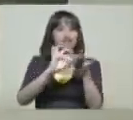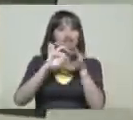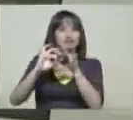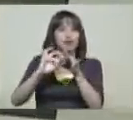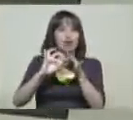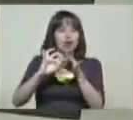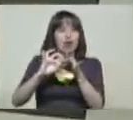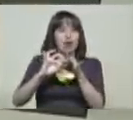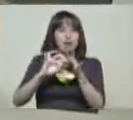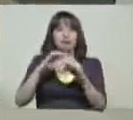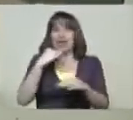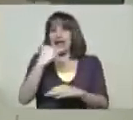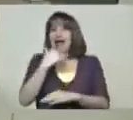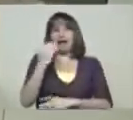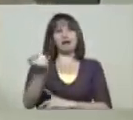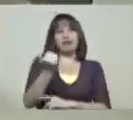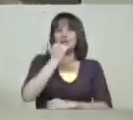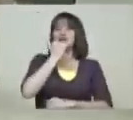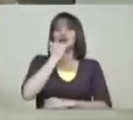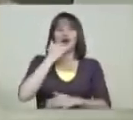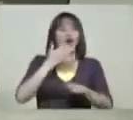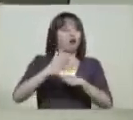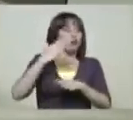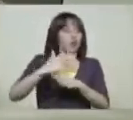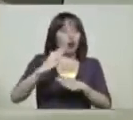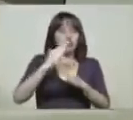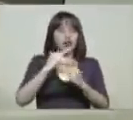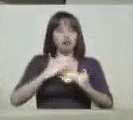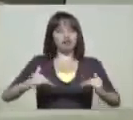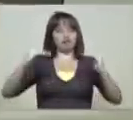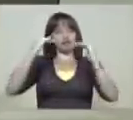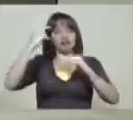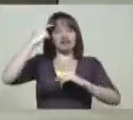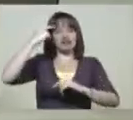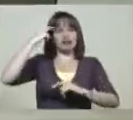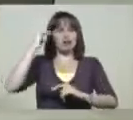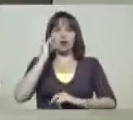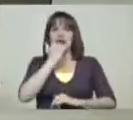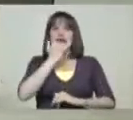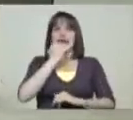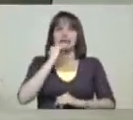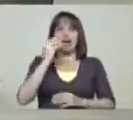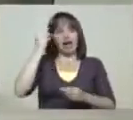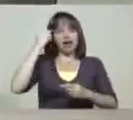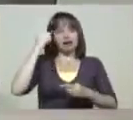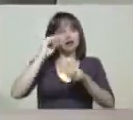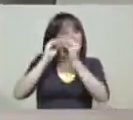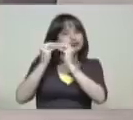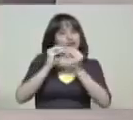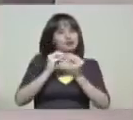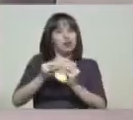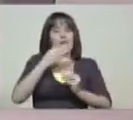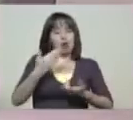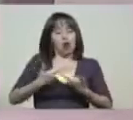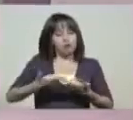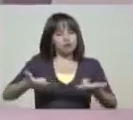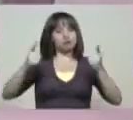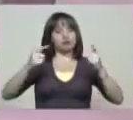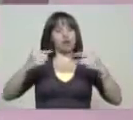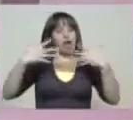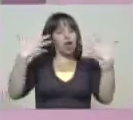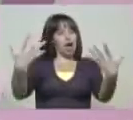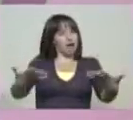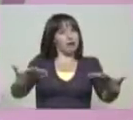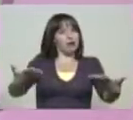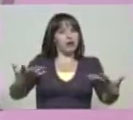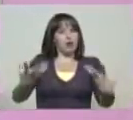el que haya cometido un error, que lo rectifique con altura y abramos los brazos para todos. Somos hermanos y hermanas en una